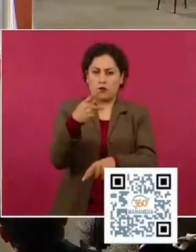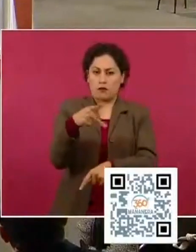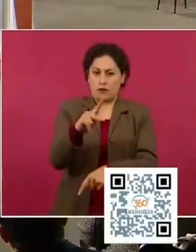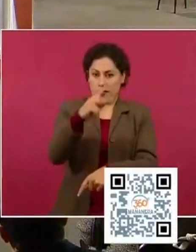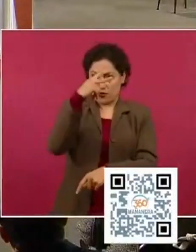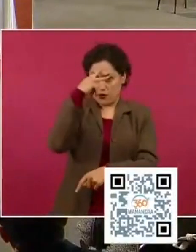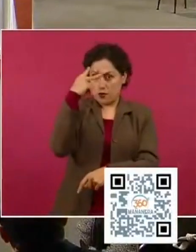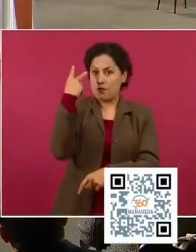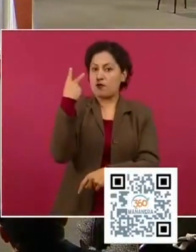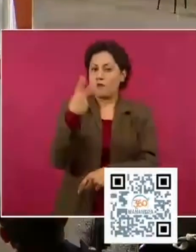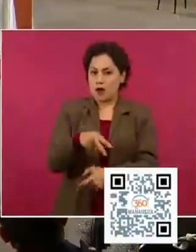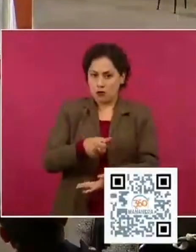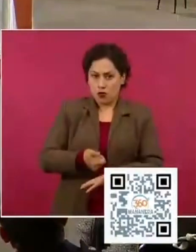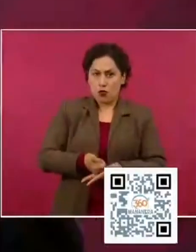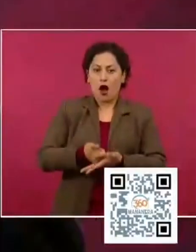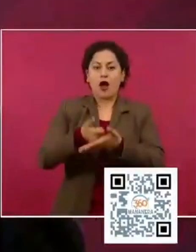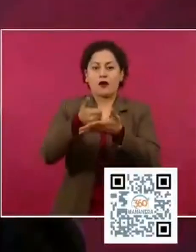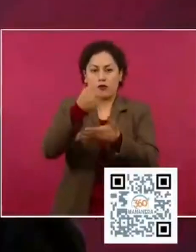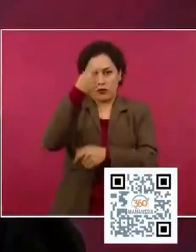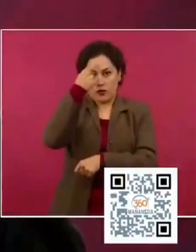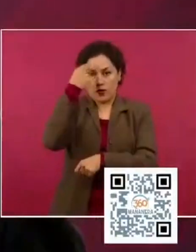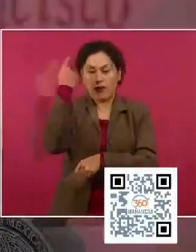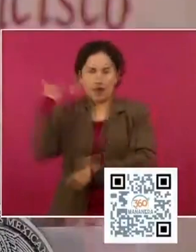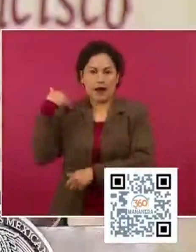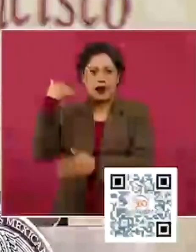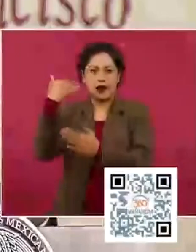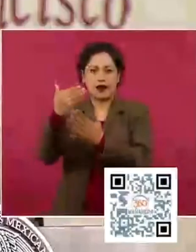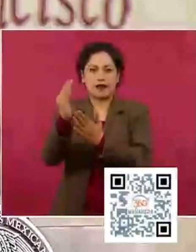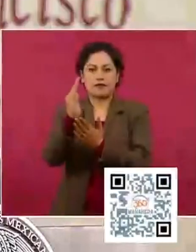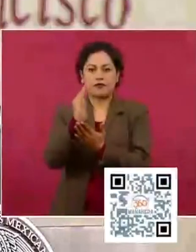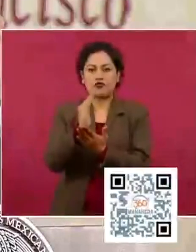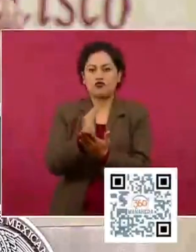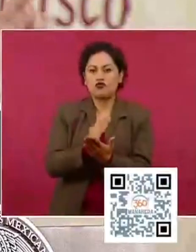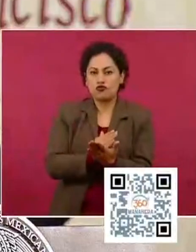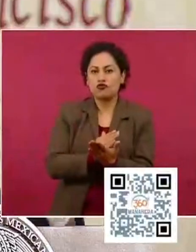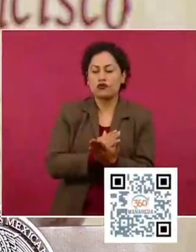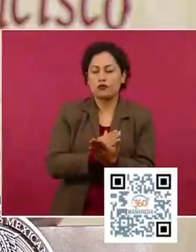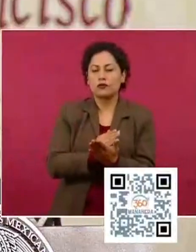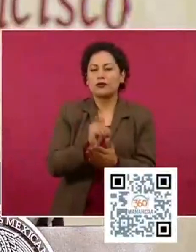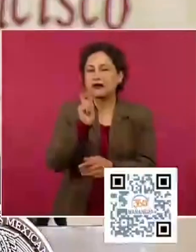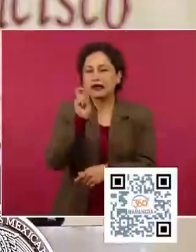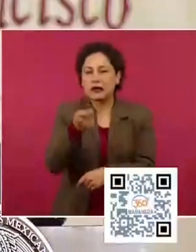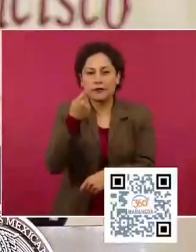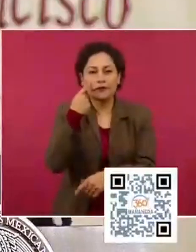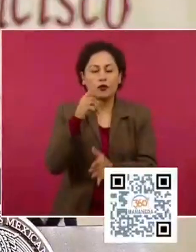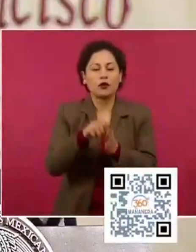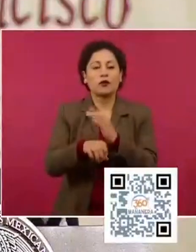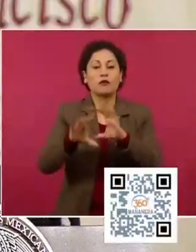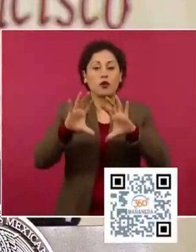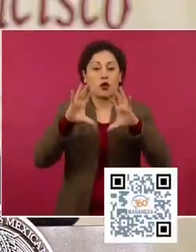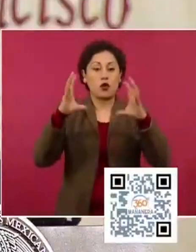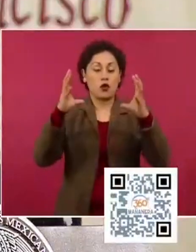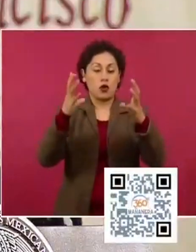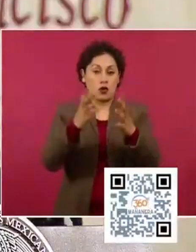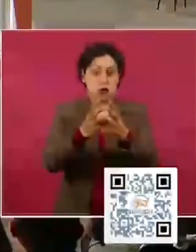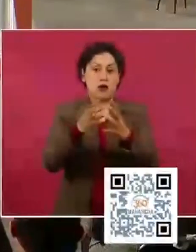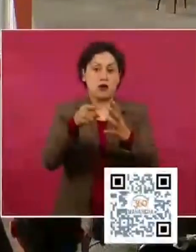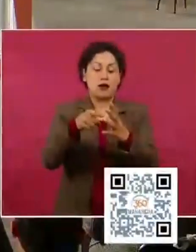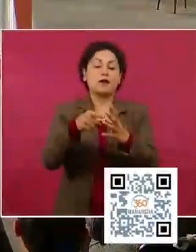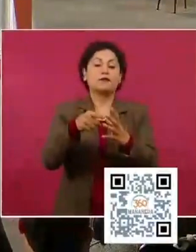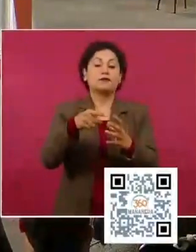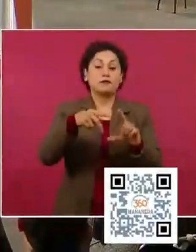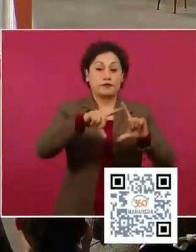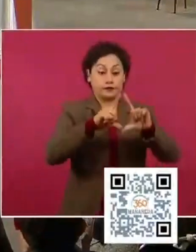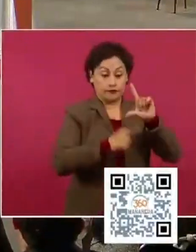por contribuir a reducir el calentamiento global si toda la contaminación que produce México estaba previsto se redujera